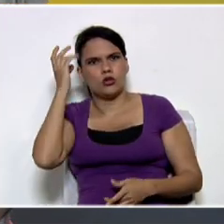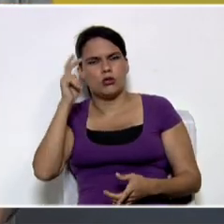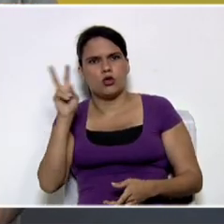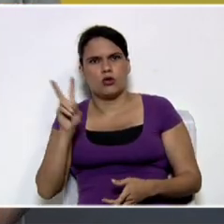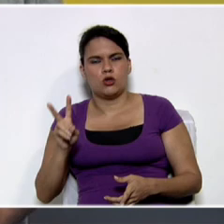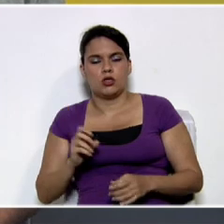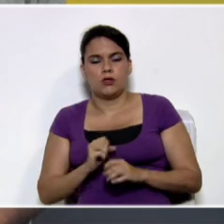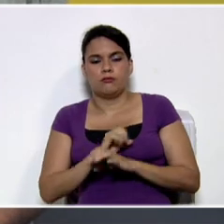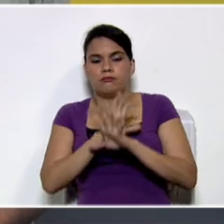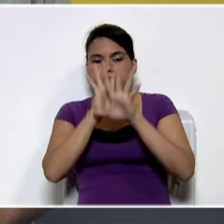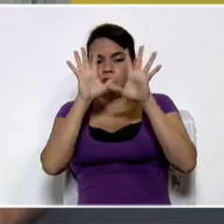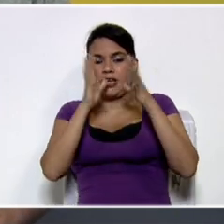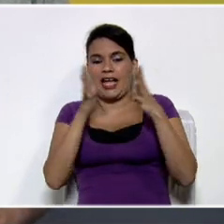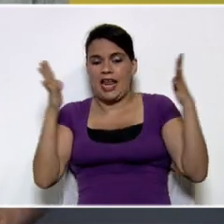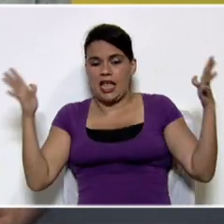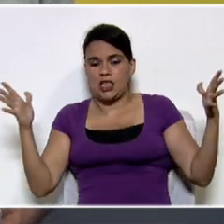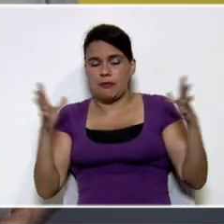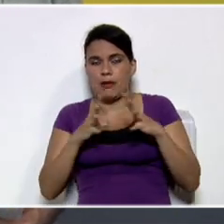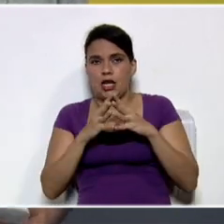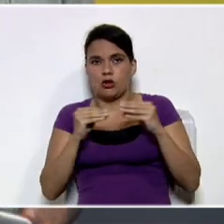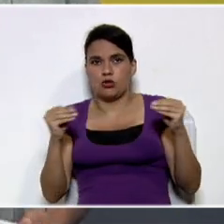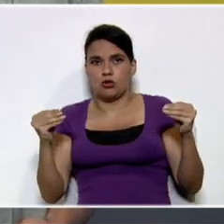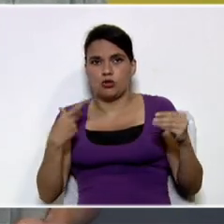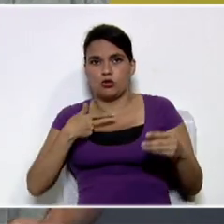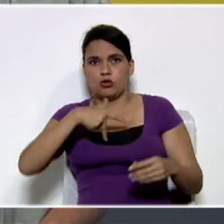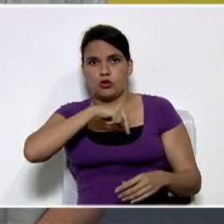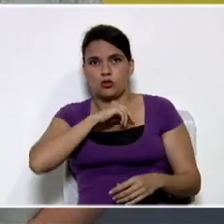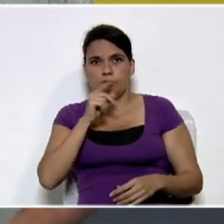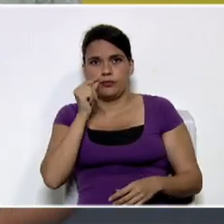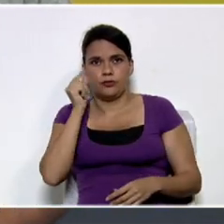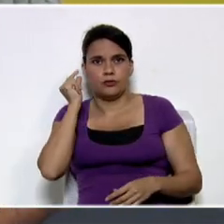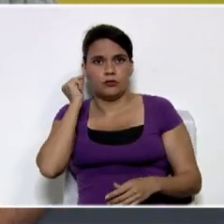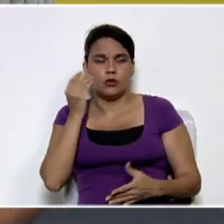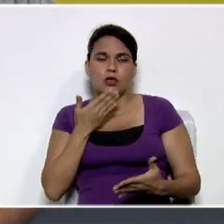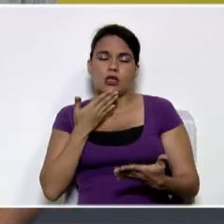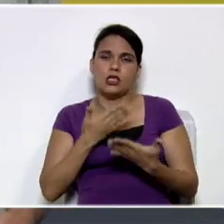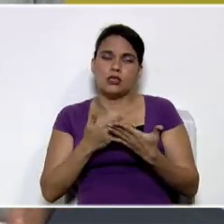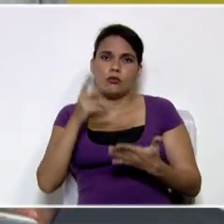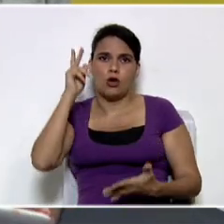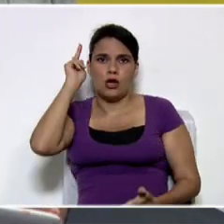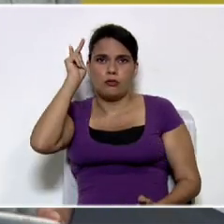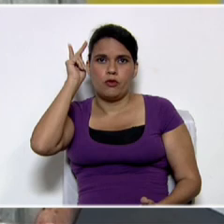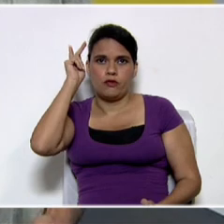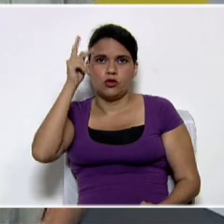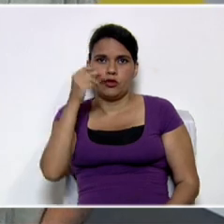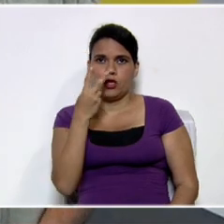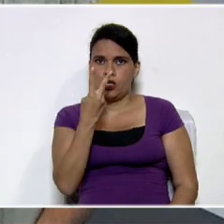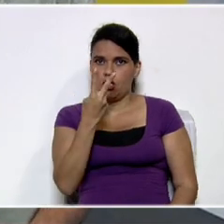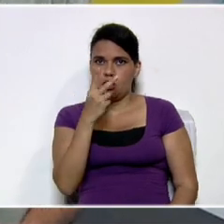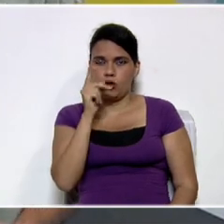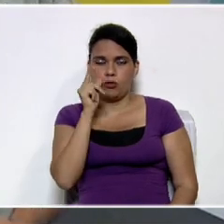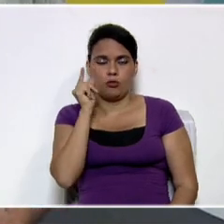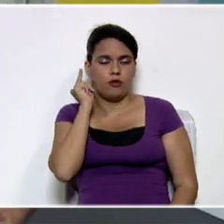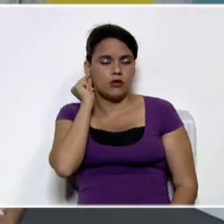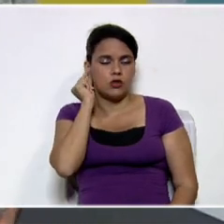sido amplio para todos nosotros y nosotras, y por eso agradecemos a la profesora María Gabriela Ravelo, así también a nuestra profesora Noelia